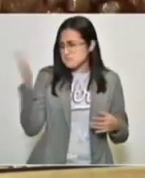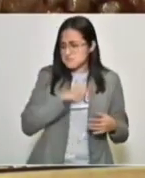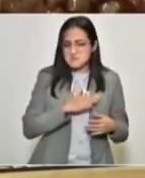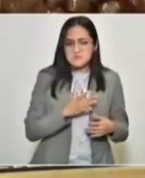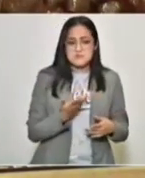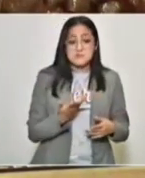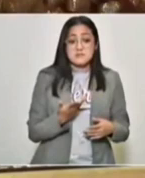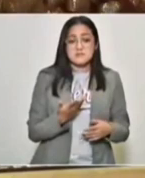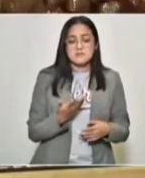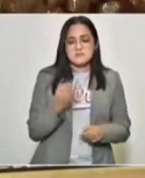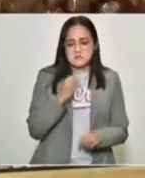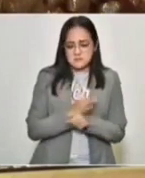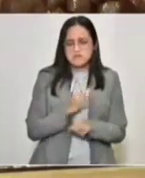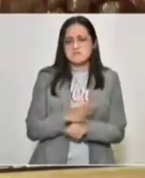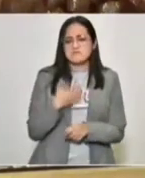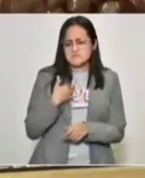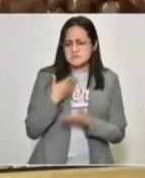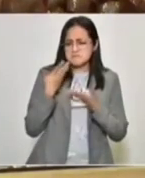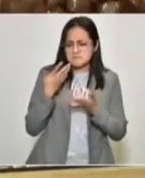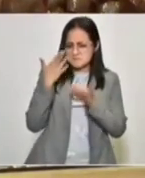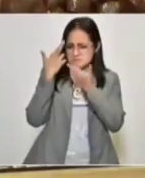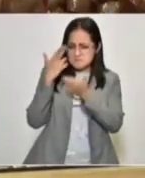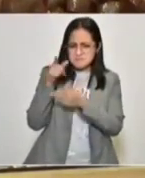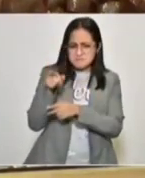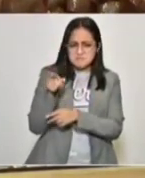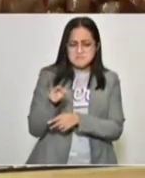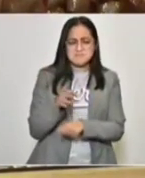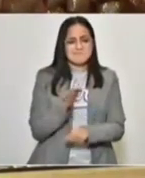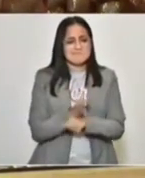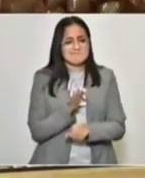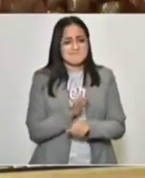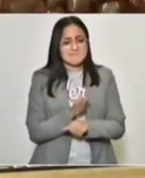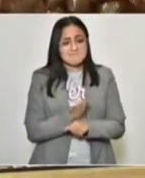Entonces yo me pronuncio en favor de que